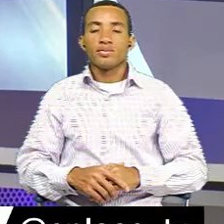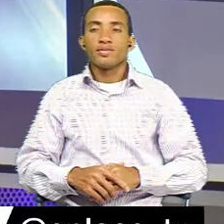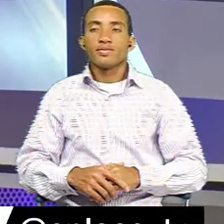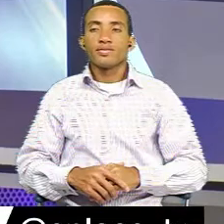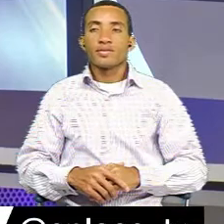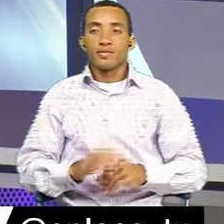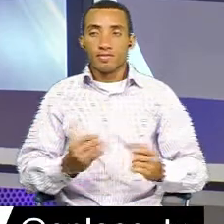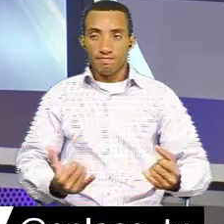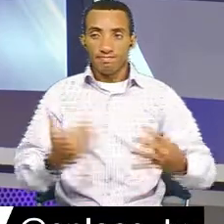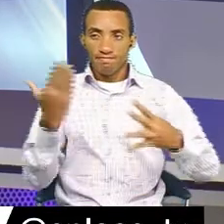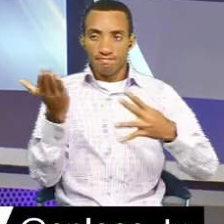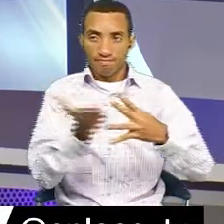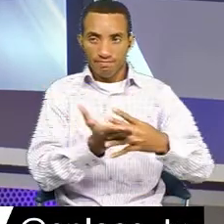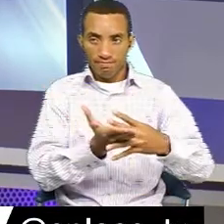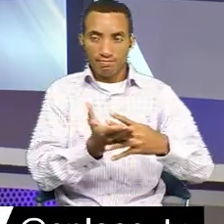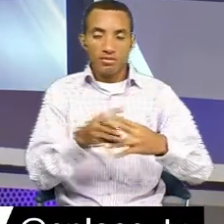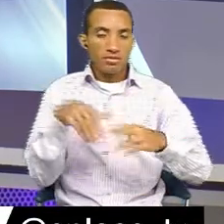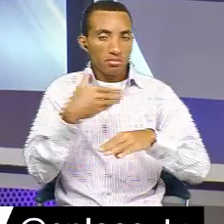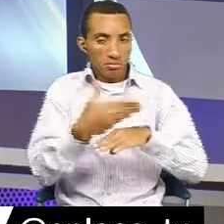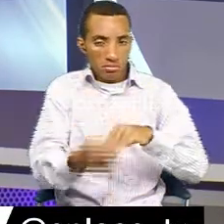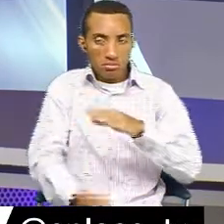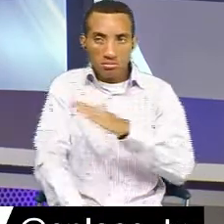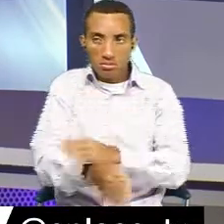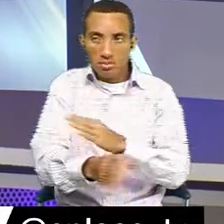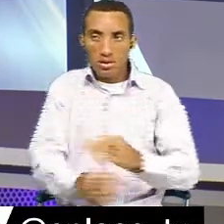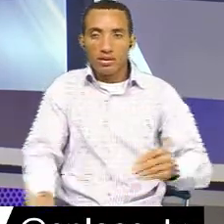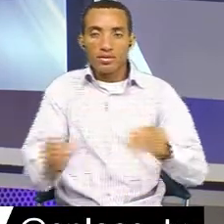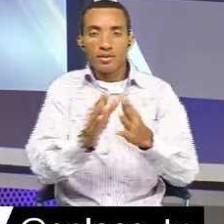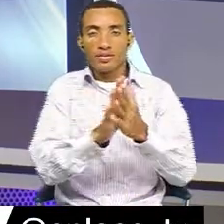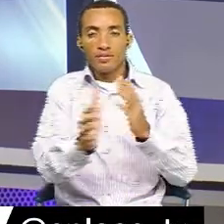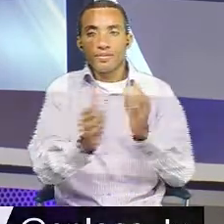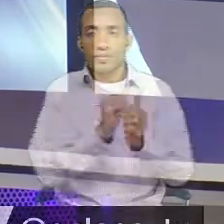Momento de hacer una pausa. Al regresar, continuamos con información deportiva.